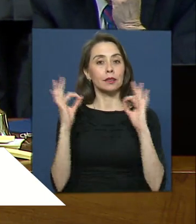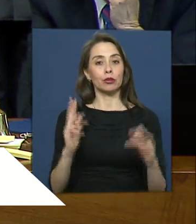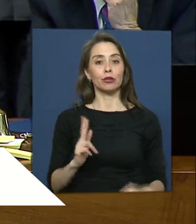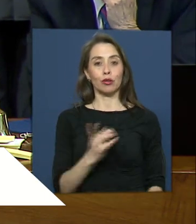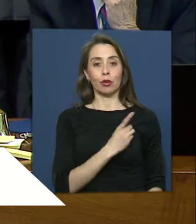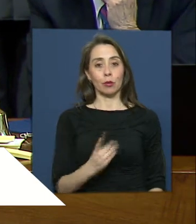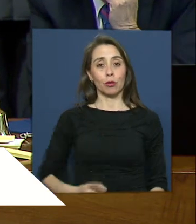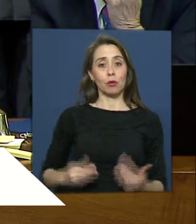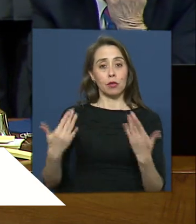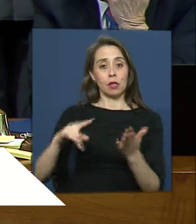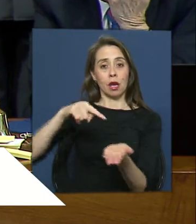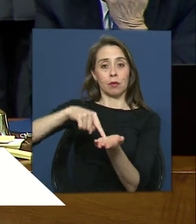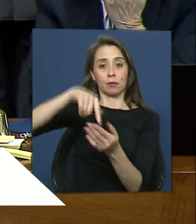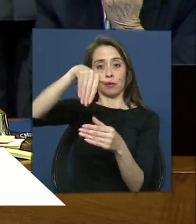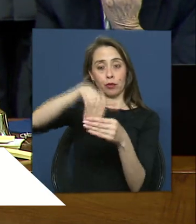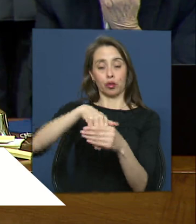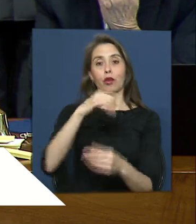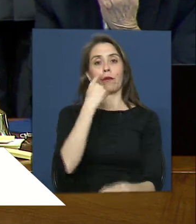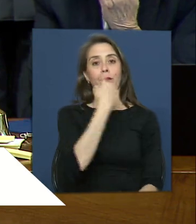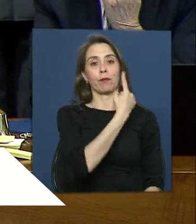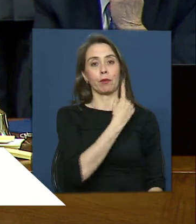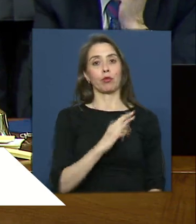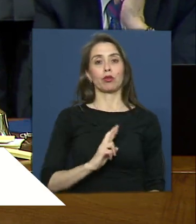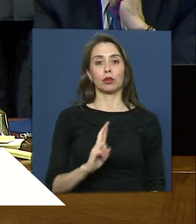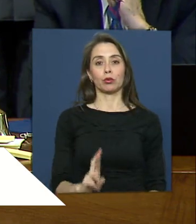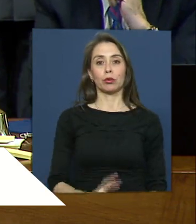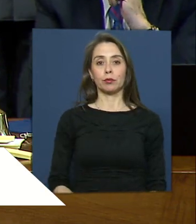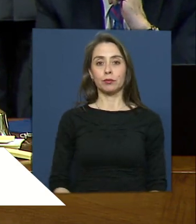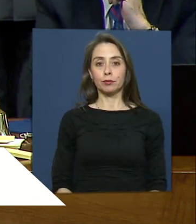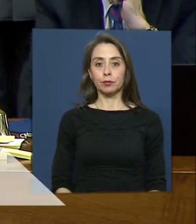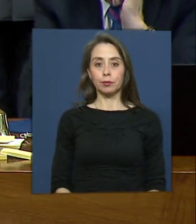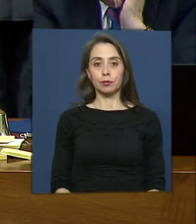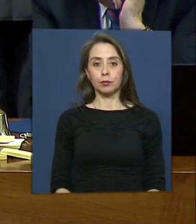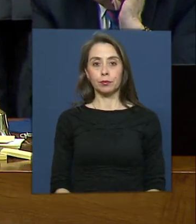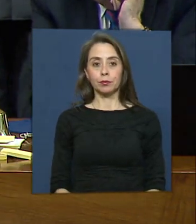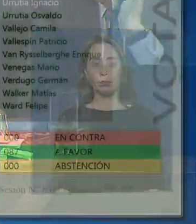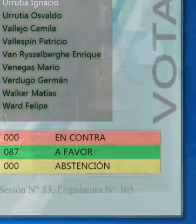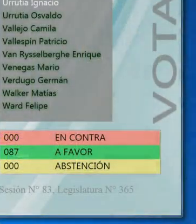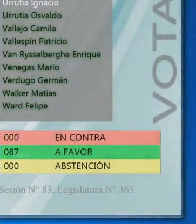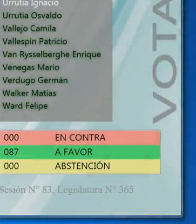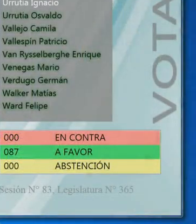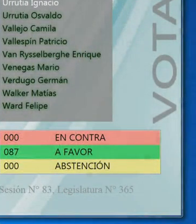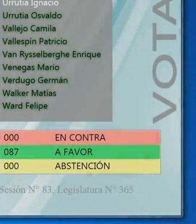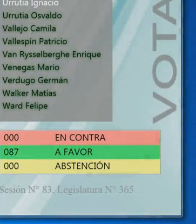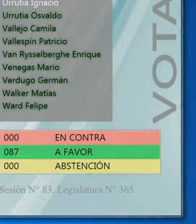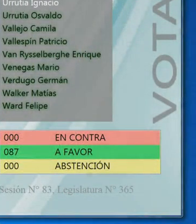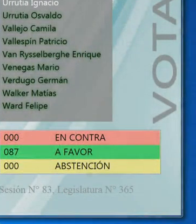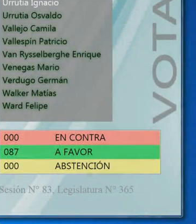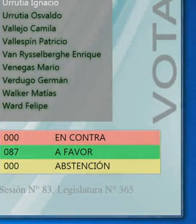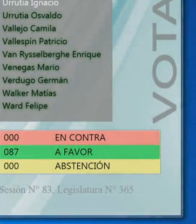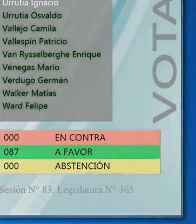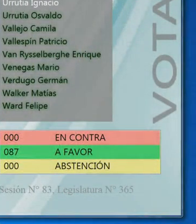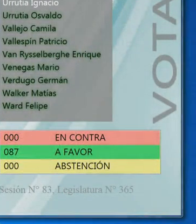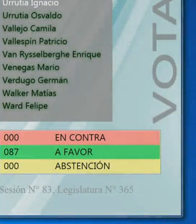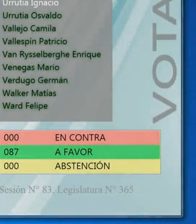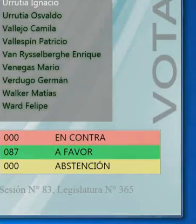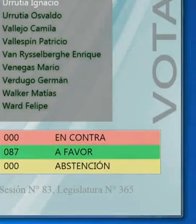¿Han votado todos los señores diputados y las señoras diputadas? Resultado de la votación. Por la afirmativa, 87